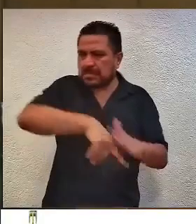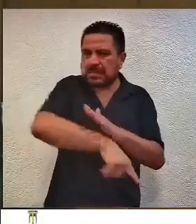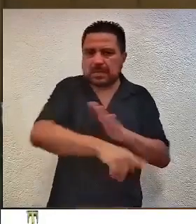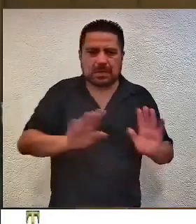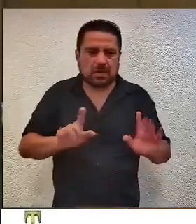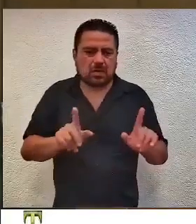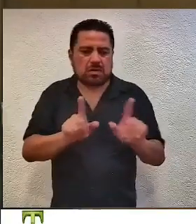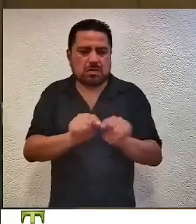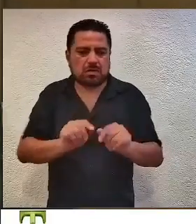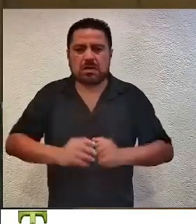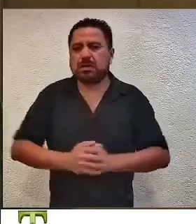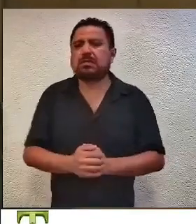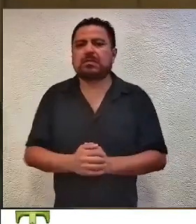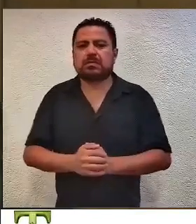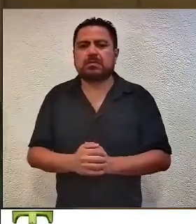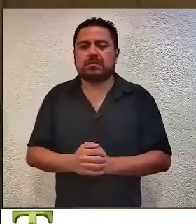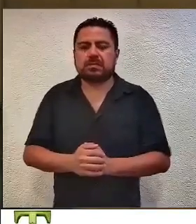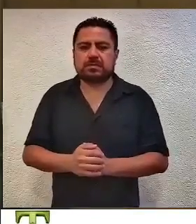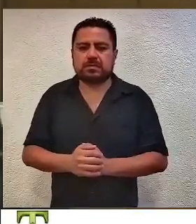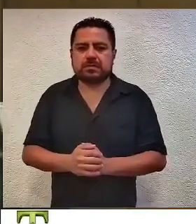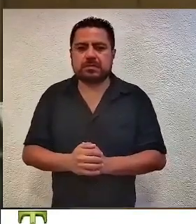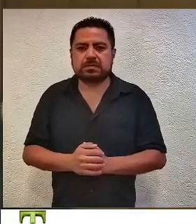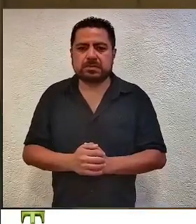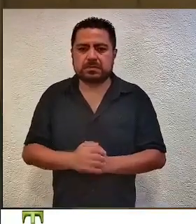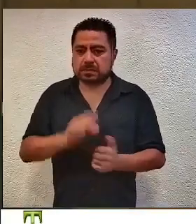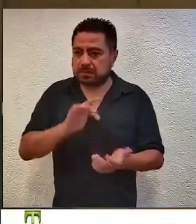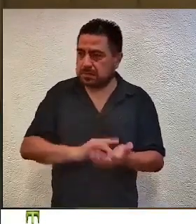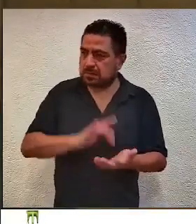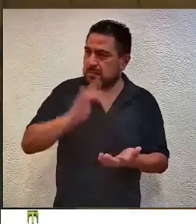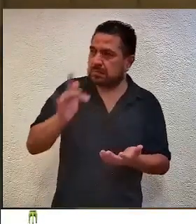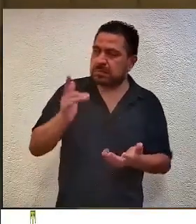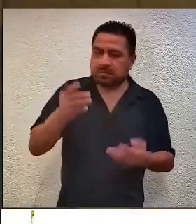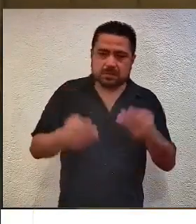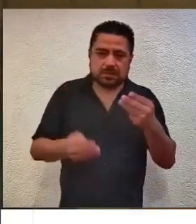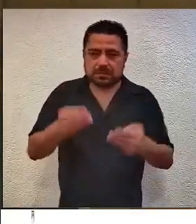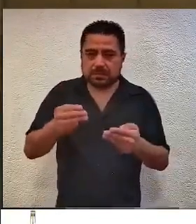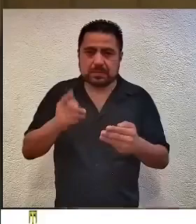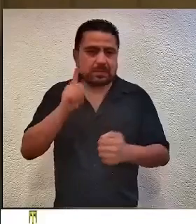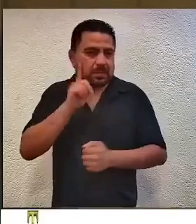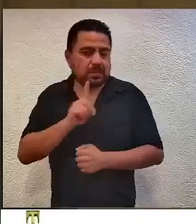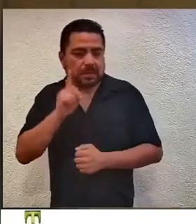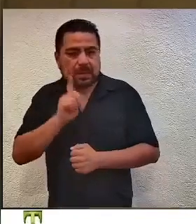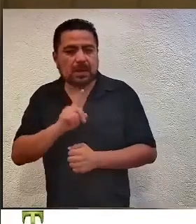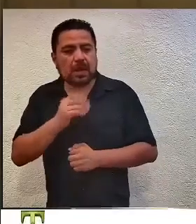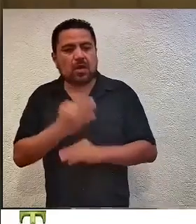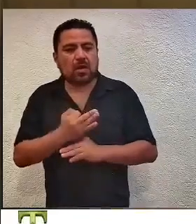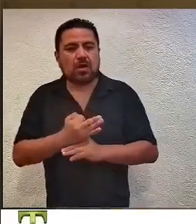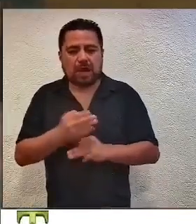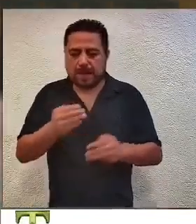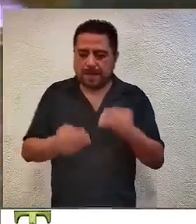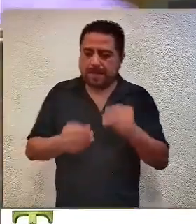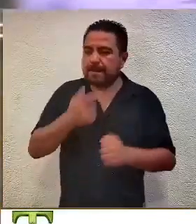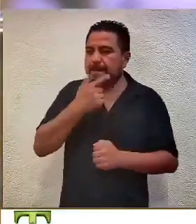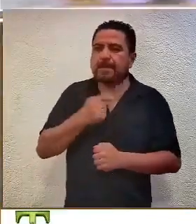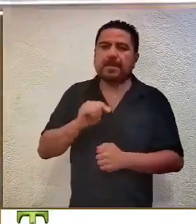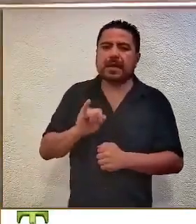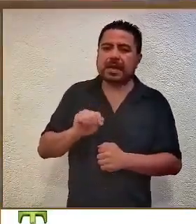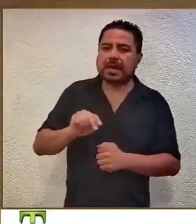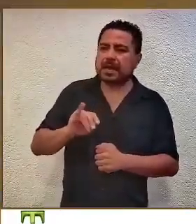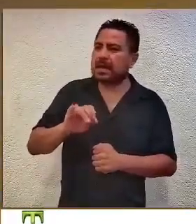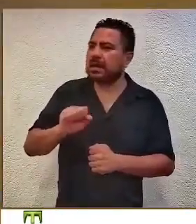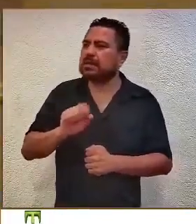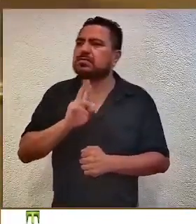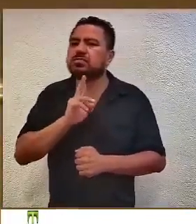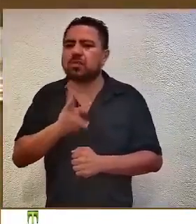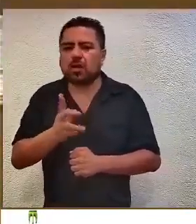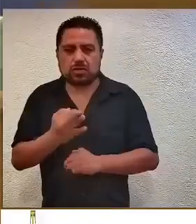parte considerativa. Es cuanto. Gracias, magistrada. Tiene el uso de la voz el magistrado J. Inés Betancourt